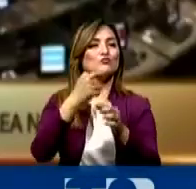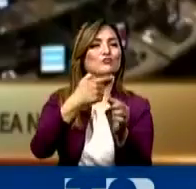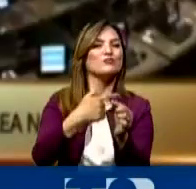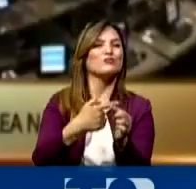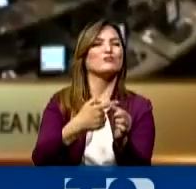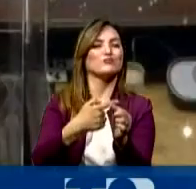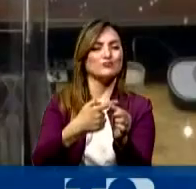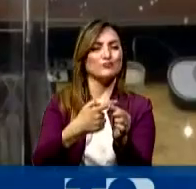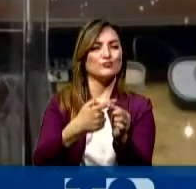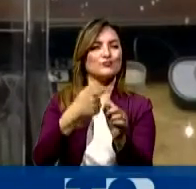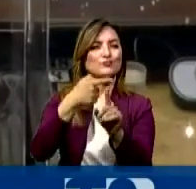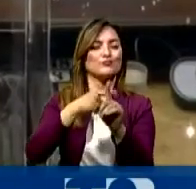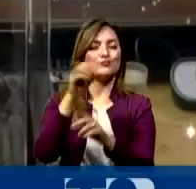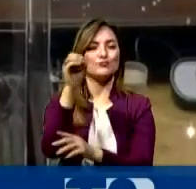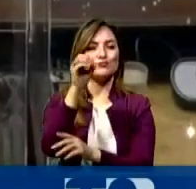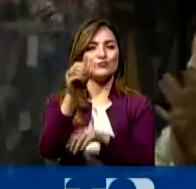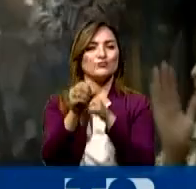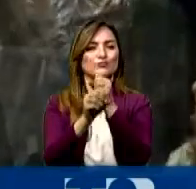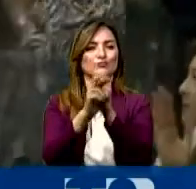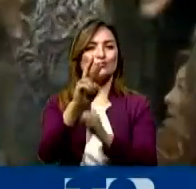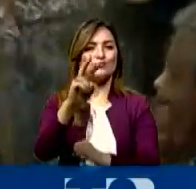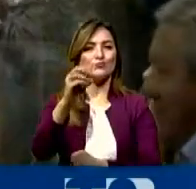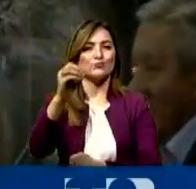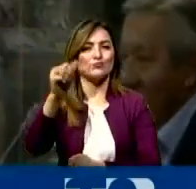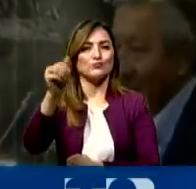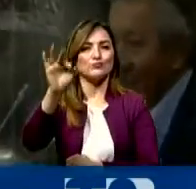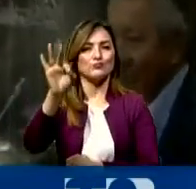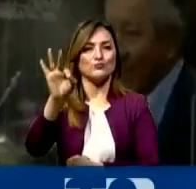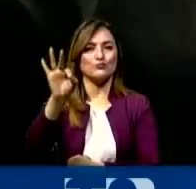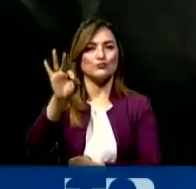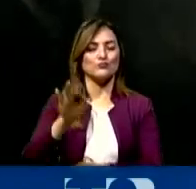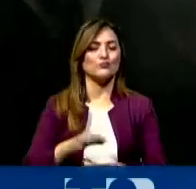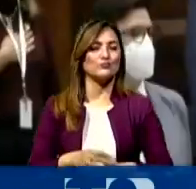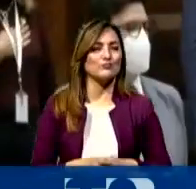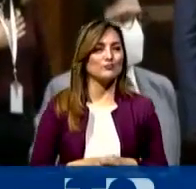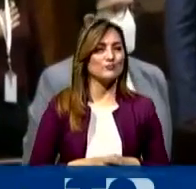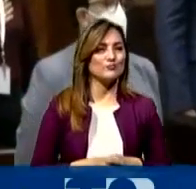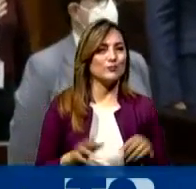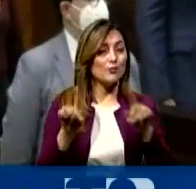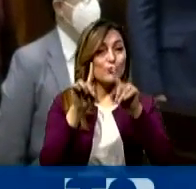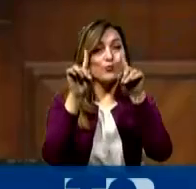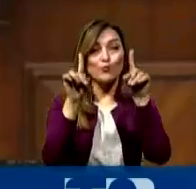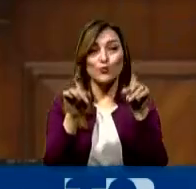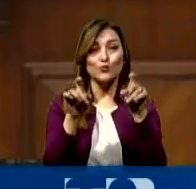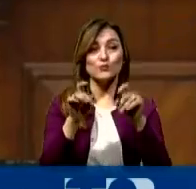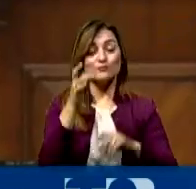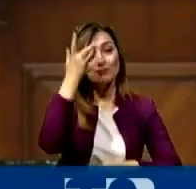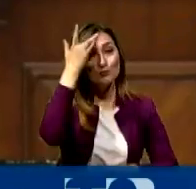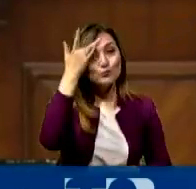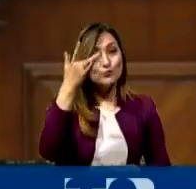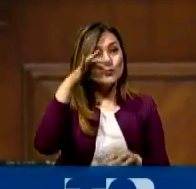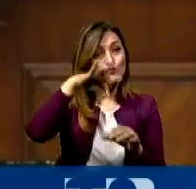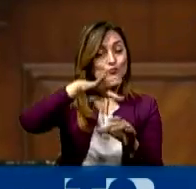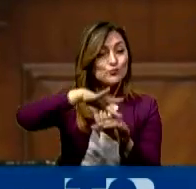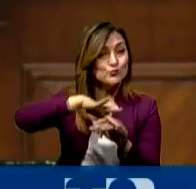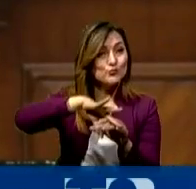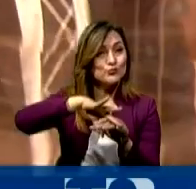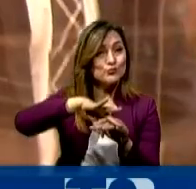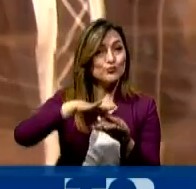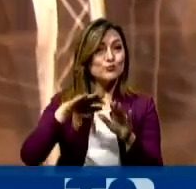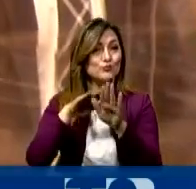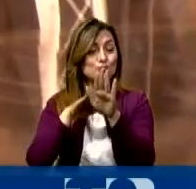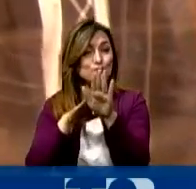de quito en octubre del año 19 pero miren que al preguntarles quizás no el porqué de esa votación de estar a favor cuando han venido manteniendo